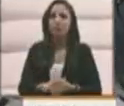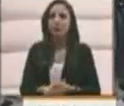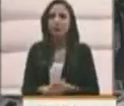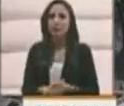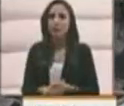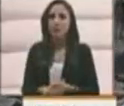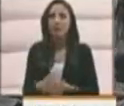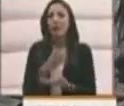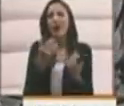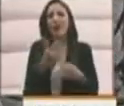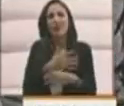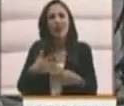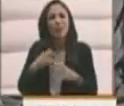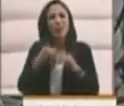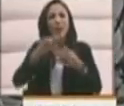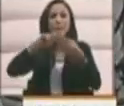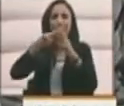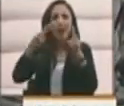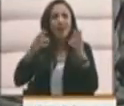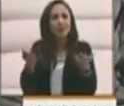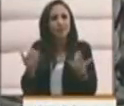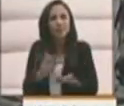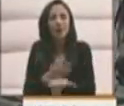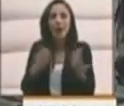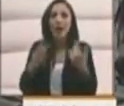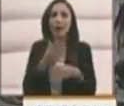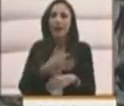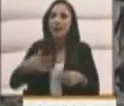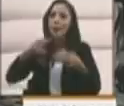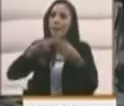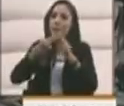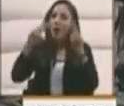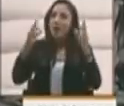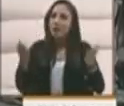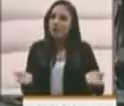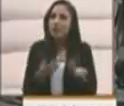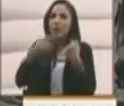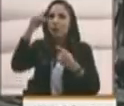Queremos paz, dice desde Instagram Ever Chirl.